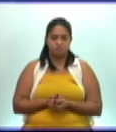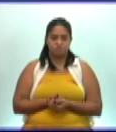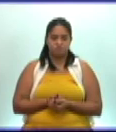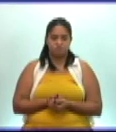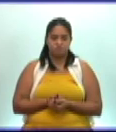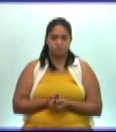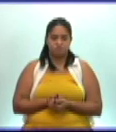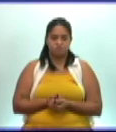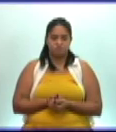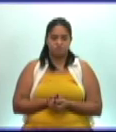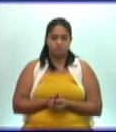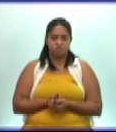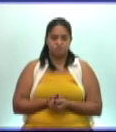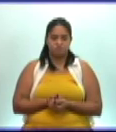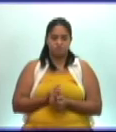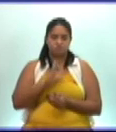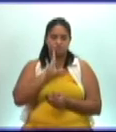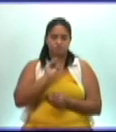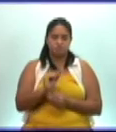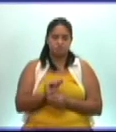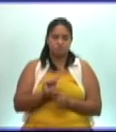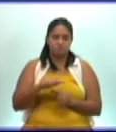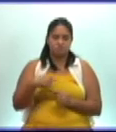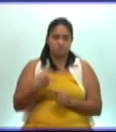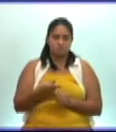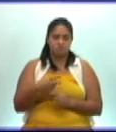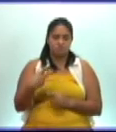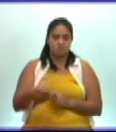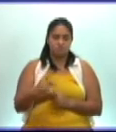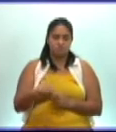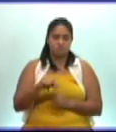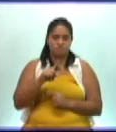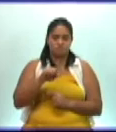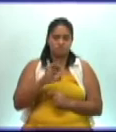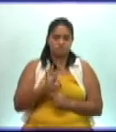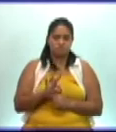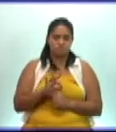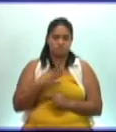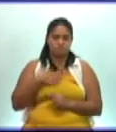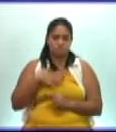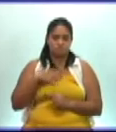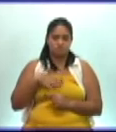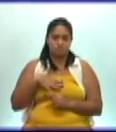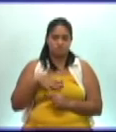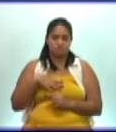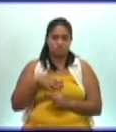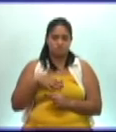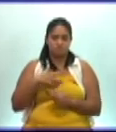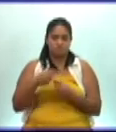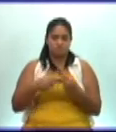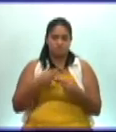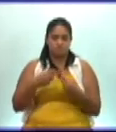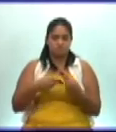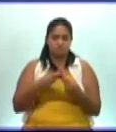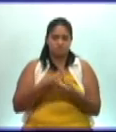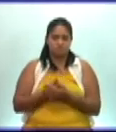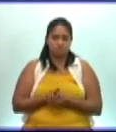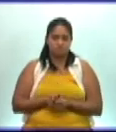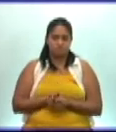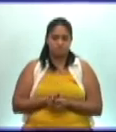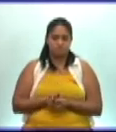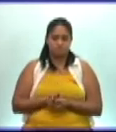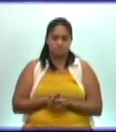Es decir, que además del ejercicio 18, esperamos que ustedes sean capaces de resolver, disculpe que lo